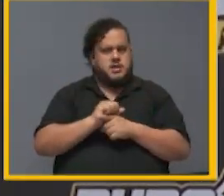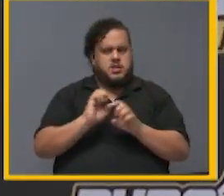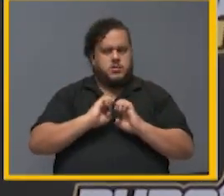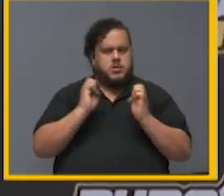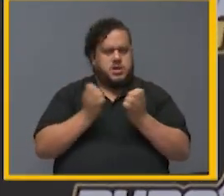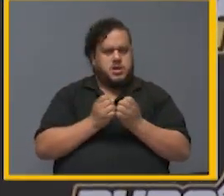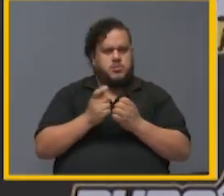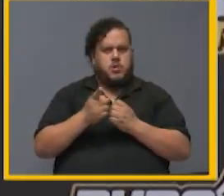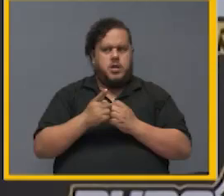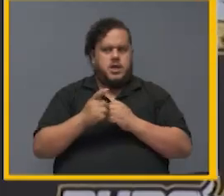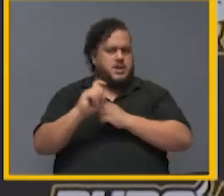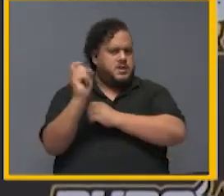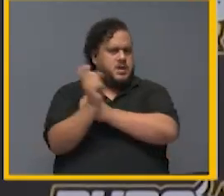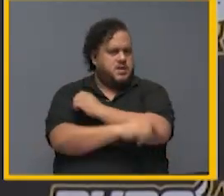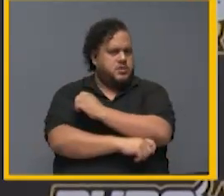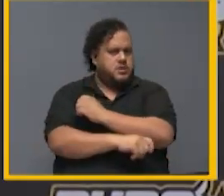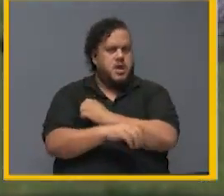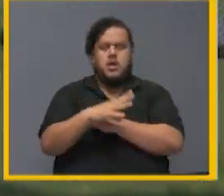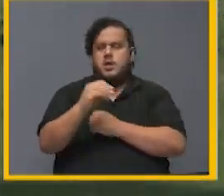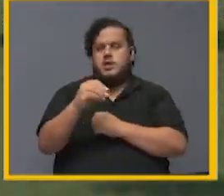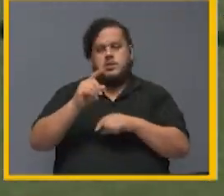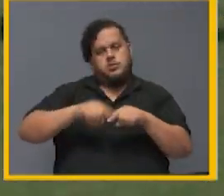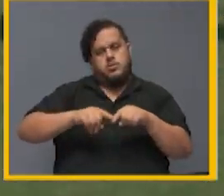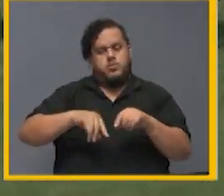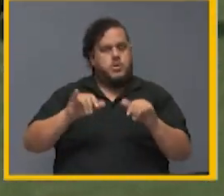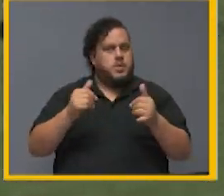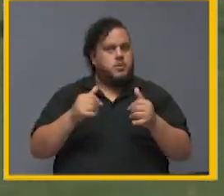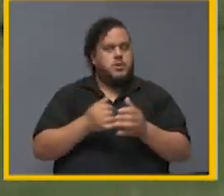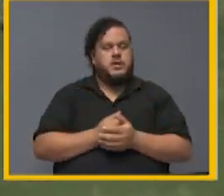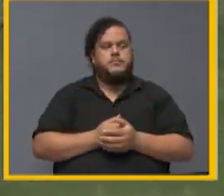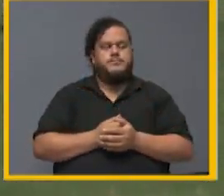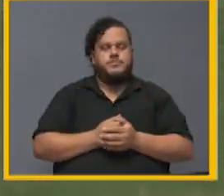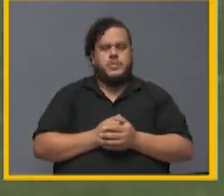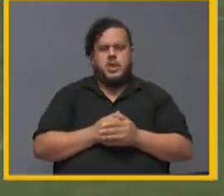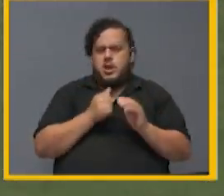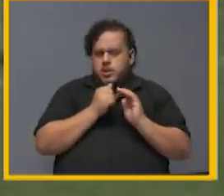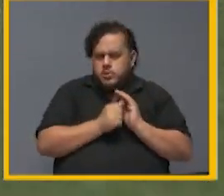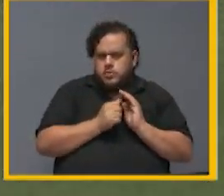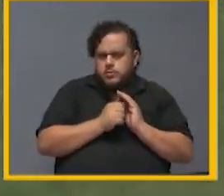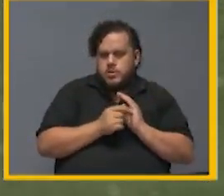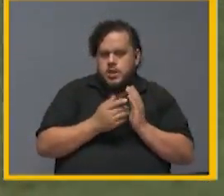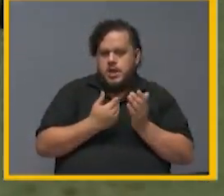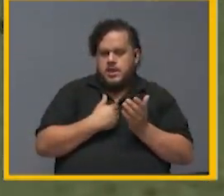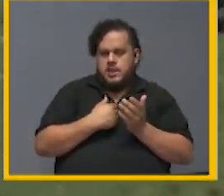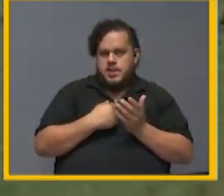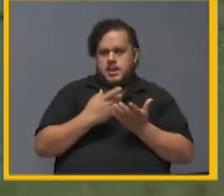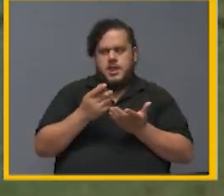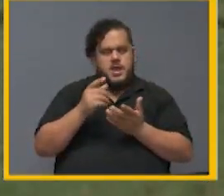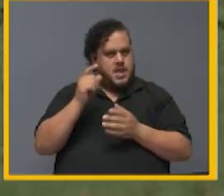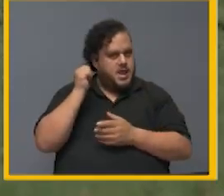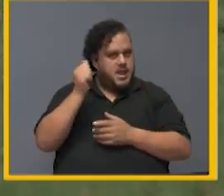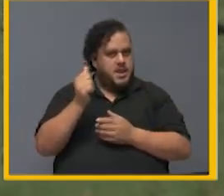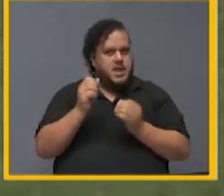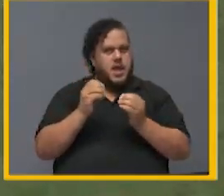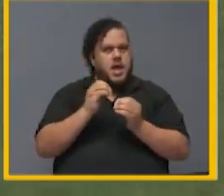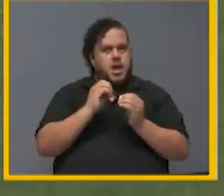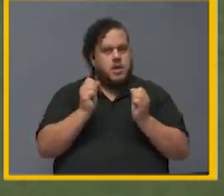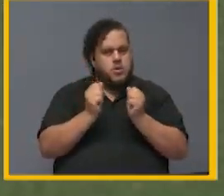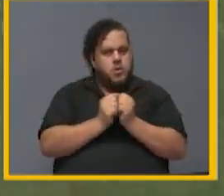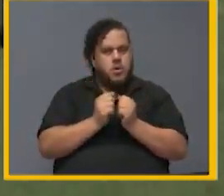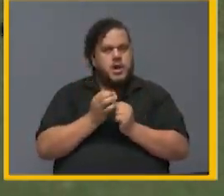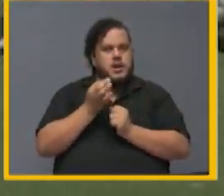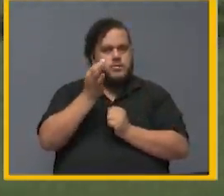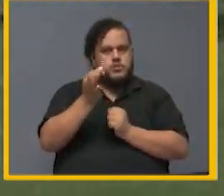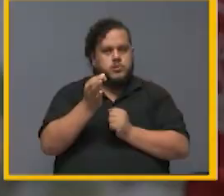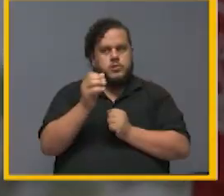está sancionado y no puede jugar. Los misterios que mantiene la Liga Deportiva Alajuelense con el futuro deportivo